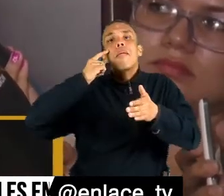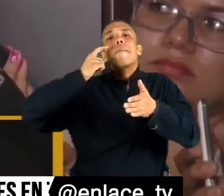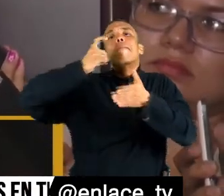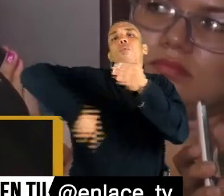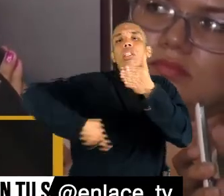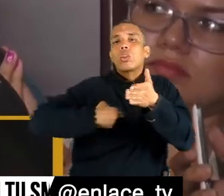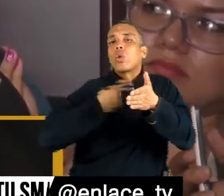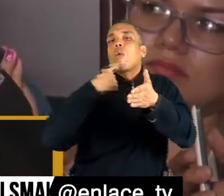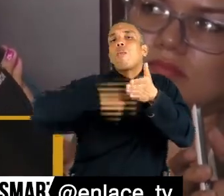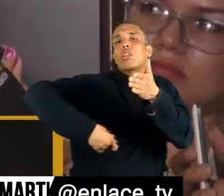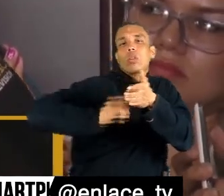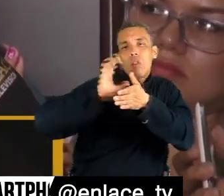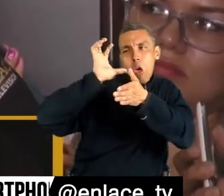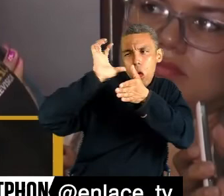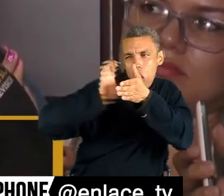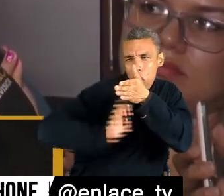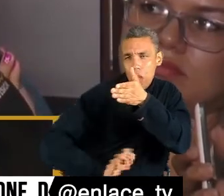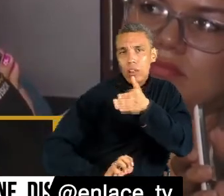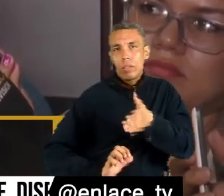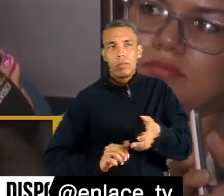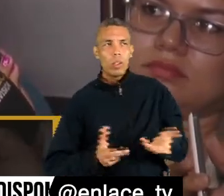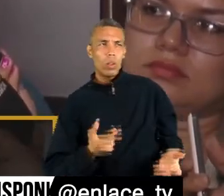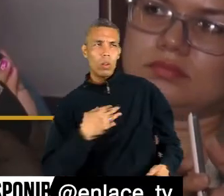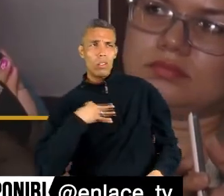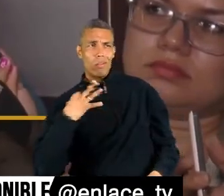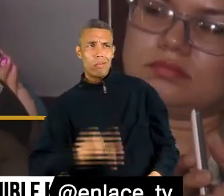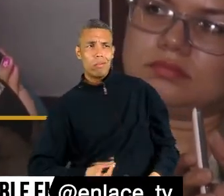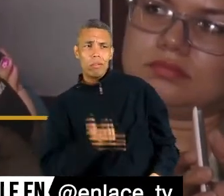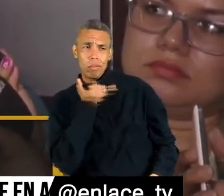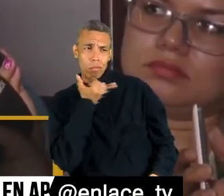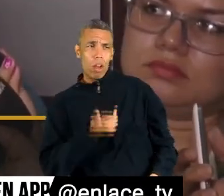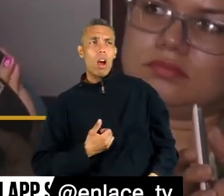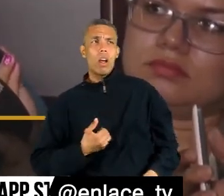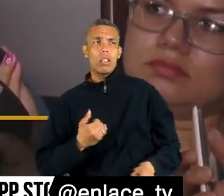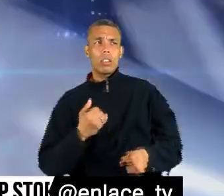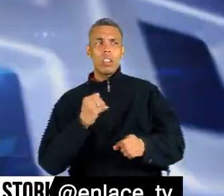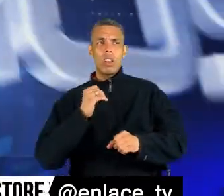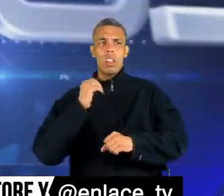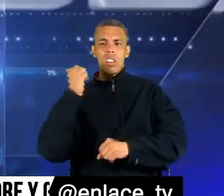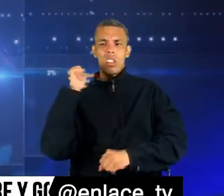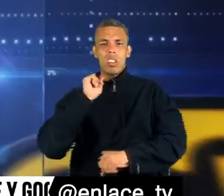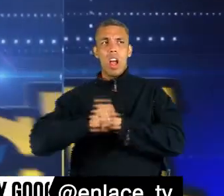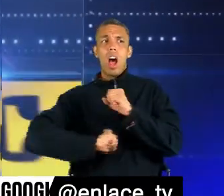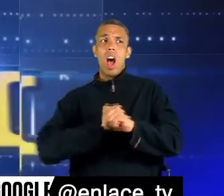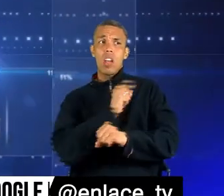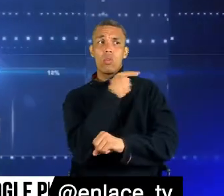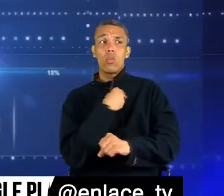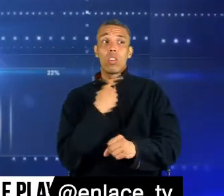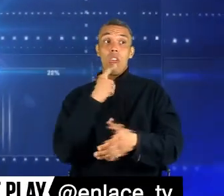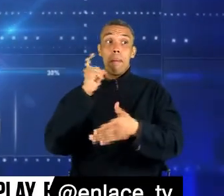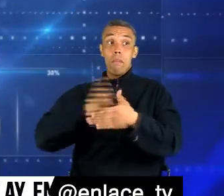el ético sí es mucho más grave, decirle, venga señor, usted durante 10 años nos engañó.